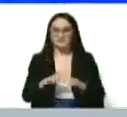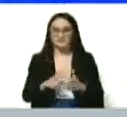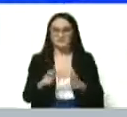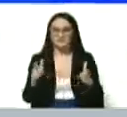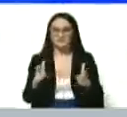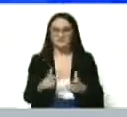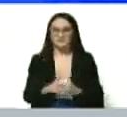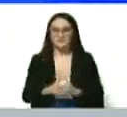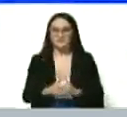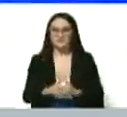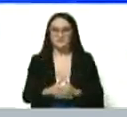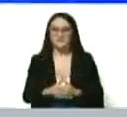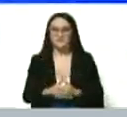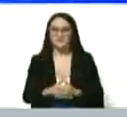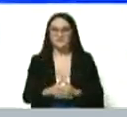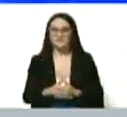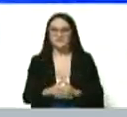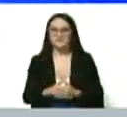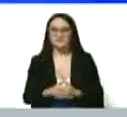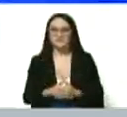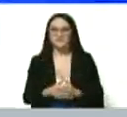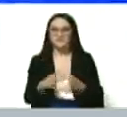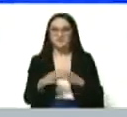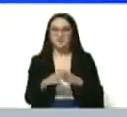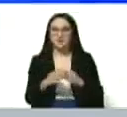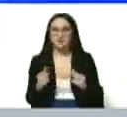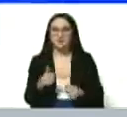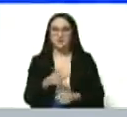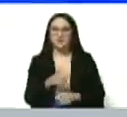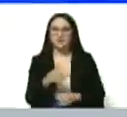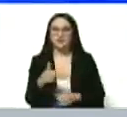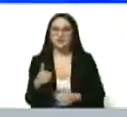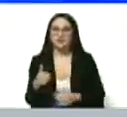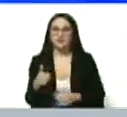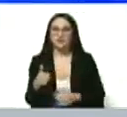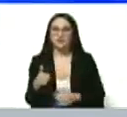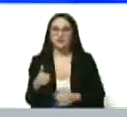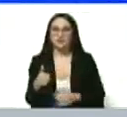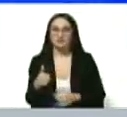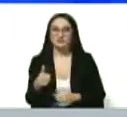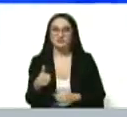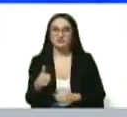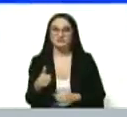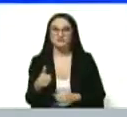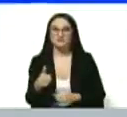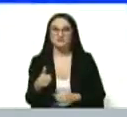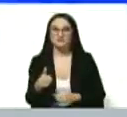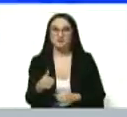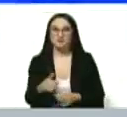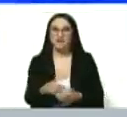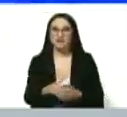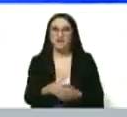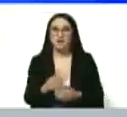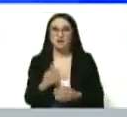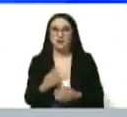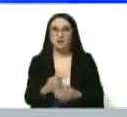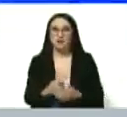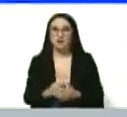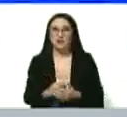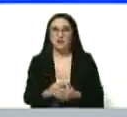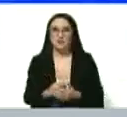generales anteriores, todos y cada uno con un rol importante en transformar la OPEP en